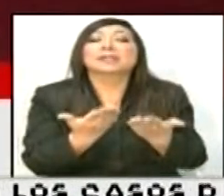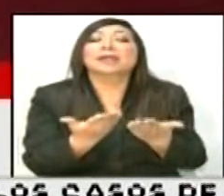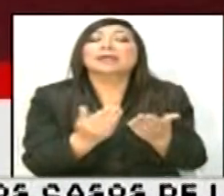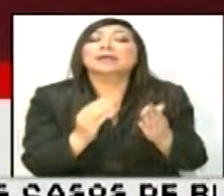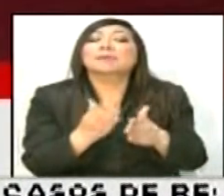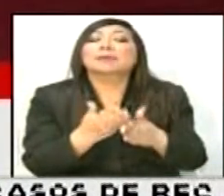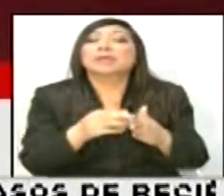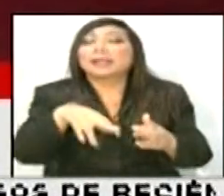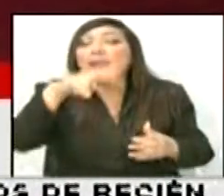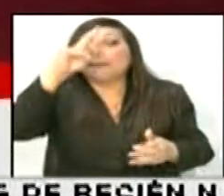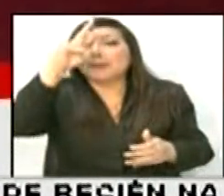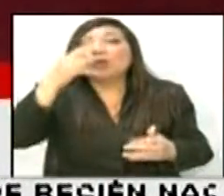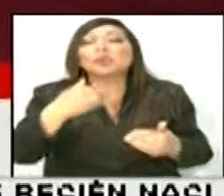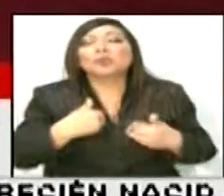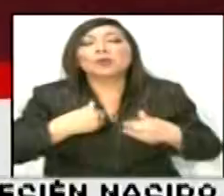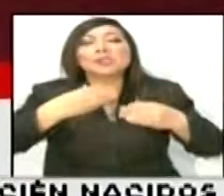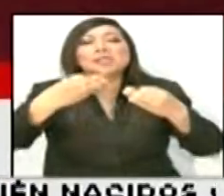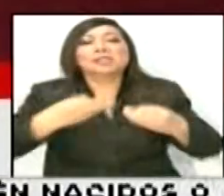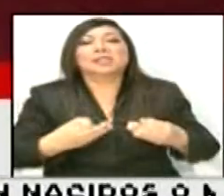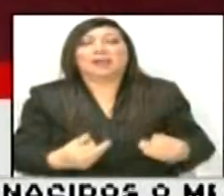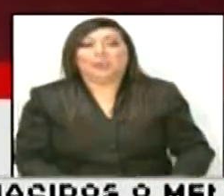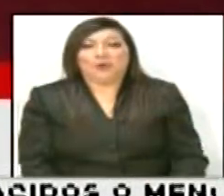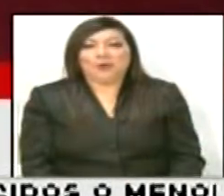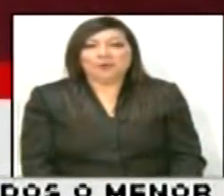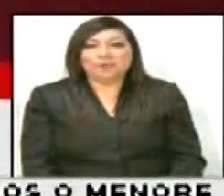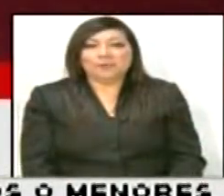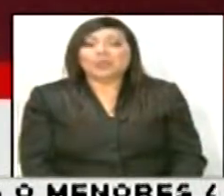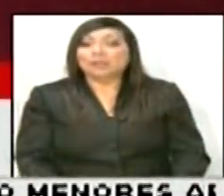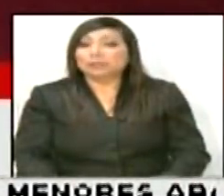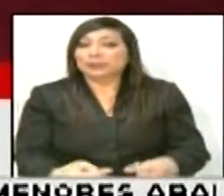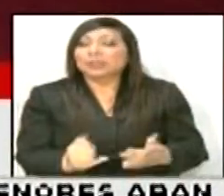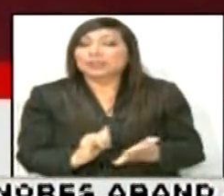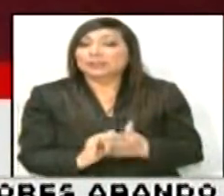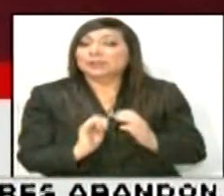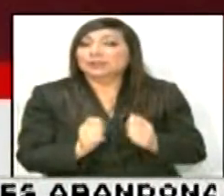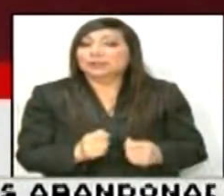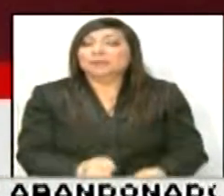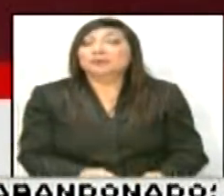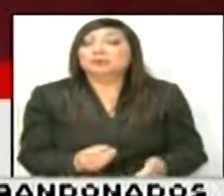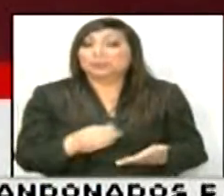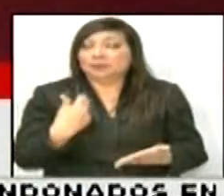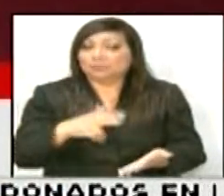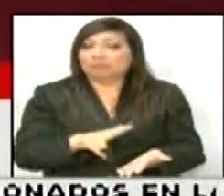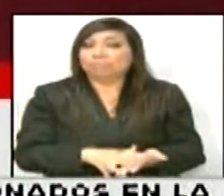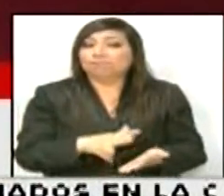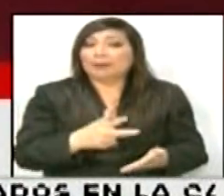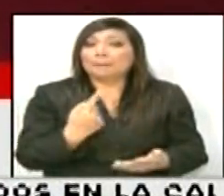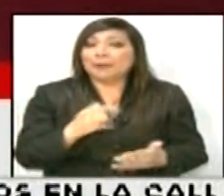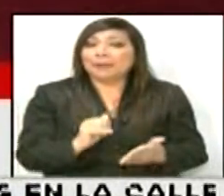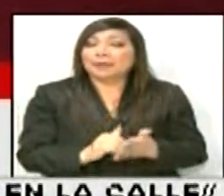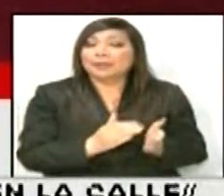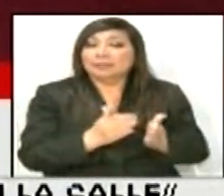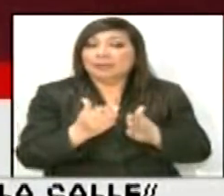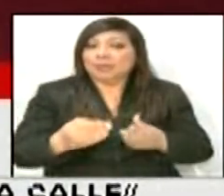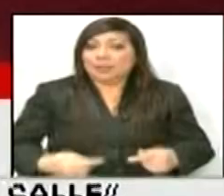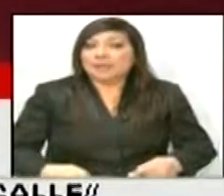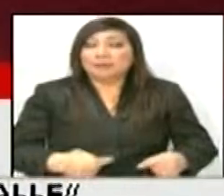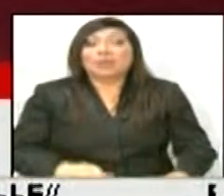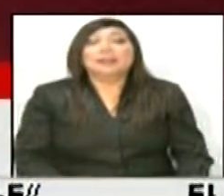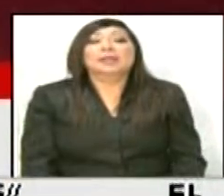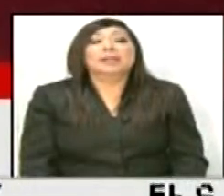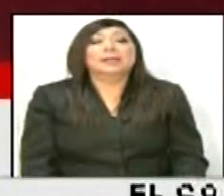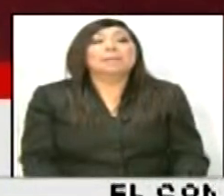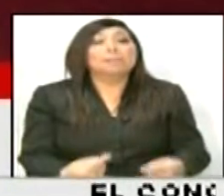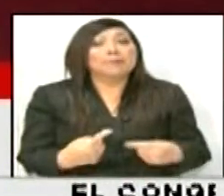que hacen parte de la patria. Yo estoy seguro que esta discusión que se dé una vez aprobada para que pase a debate